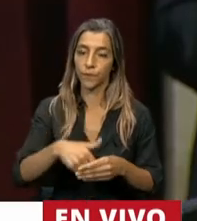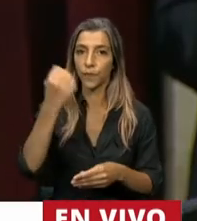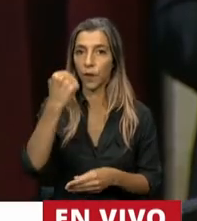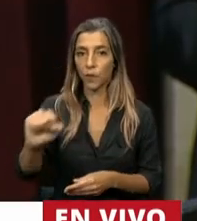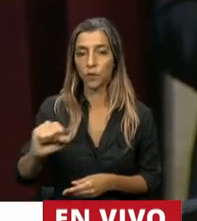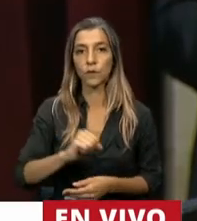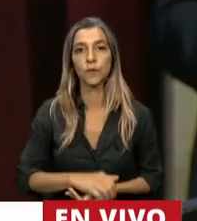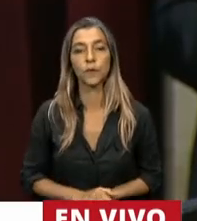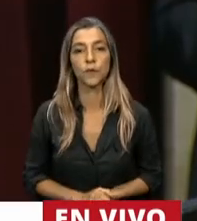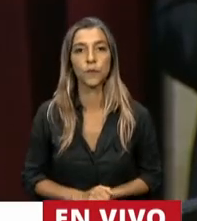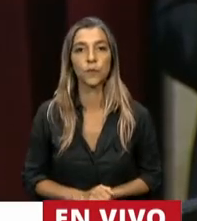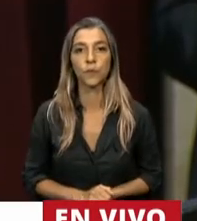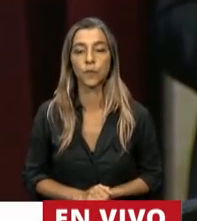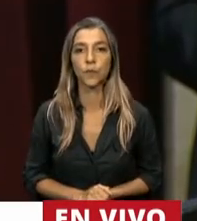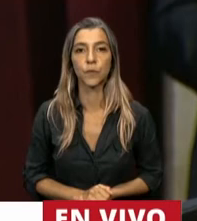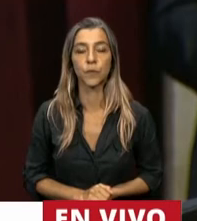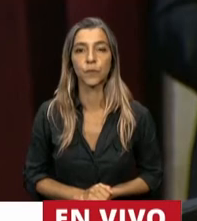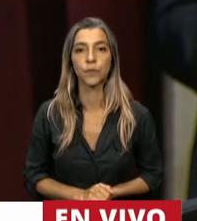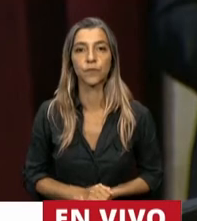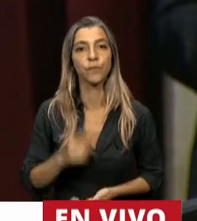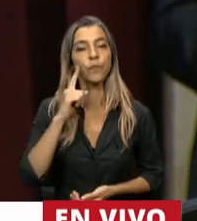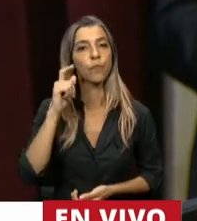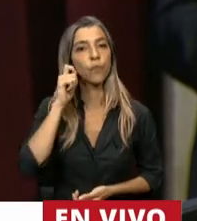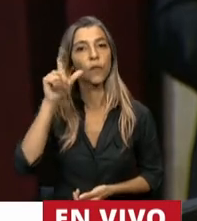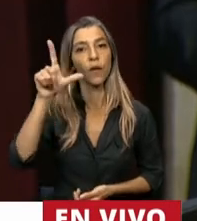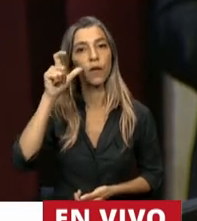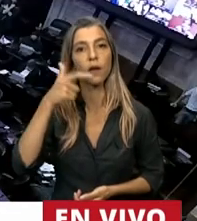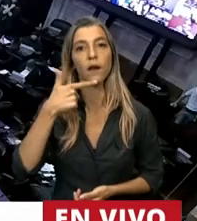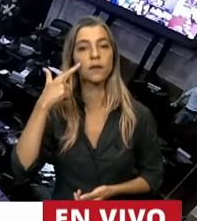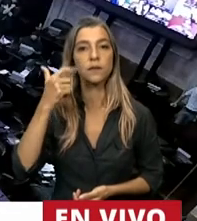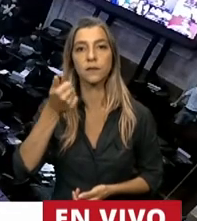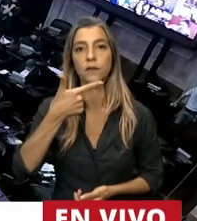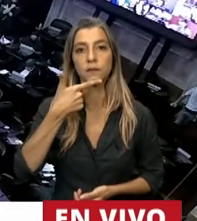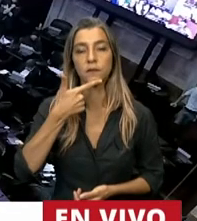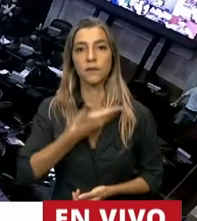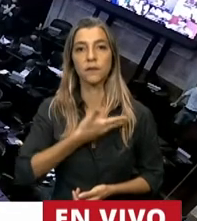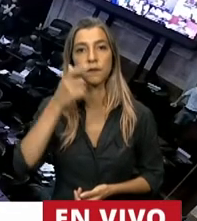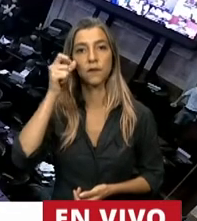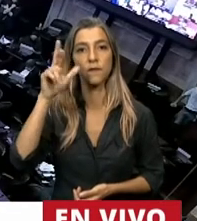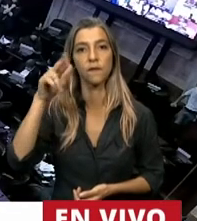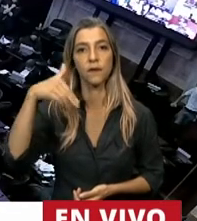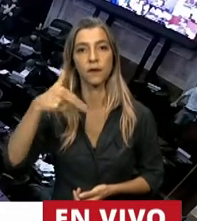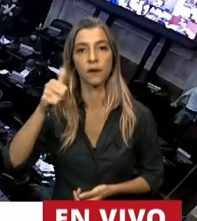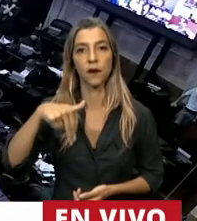Ausente a la hora de votar. Iglesias Fernando.